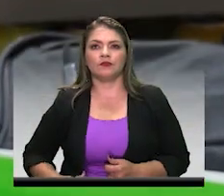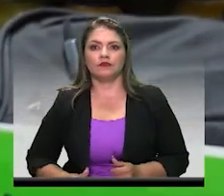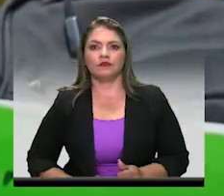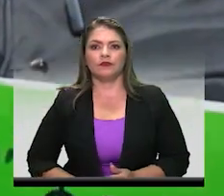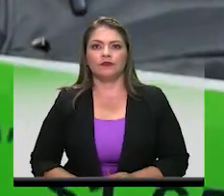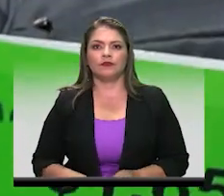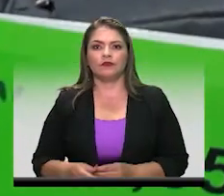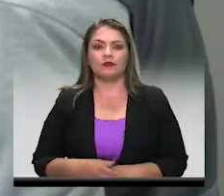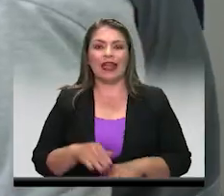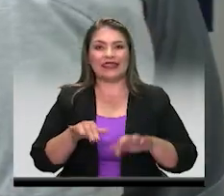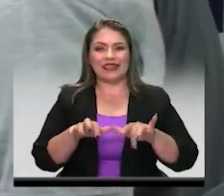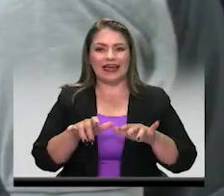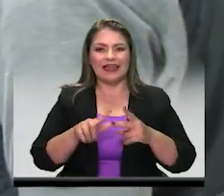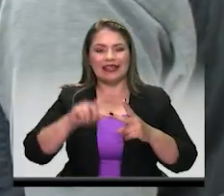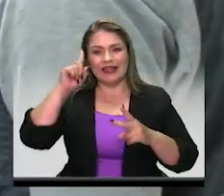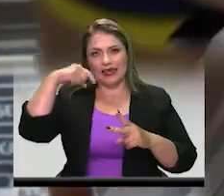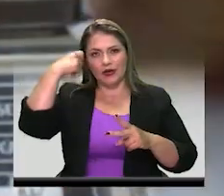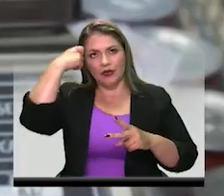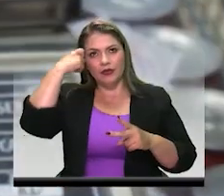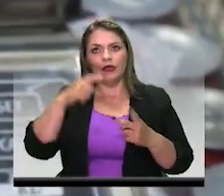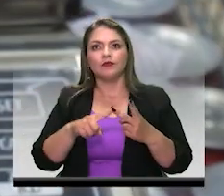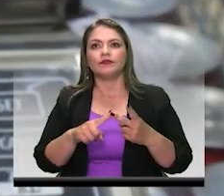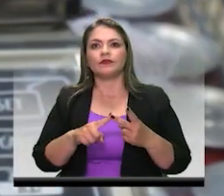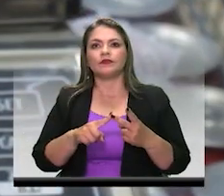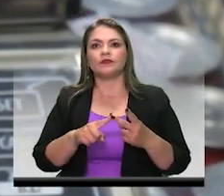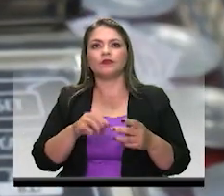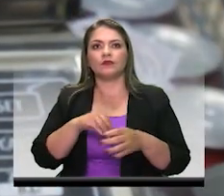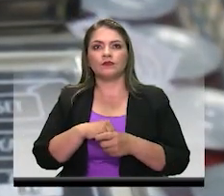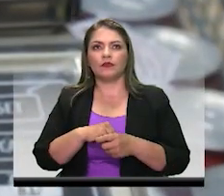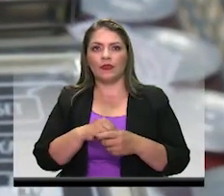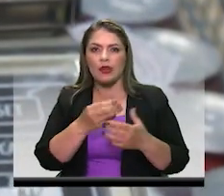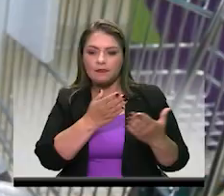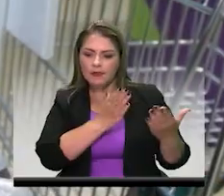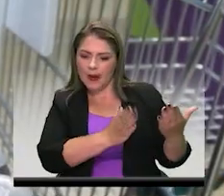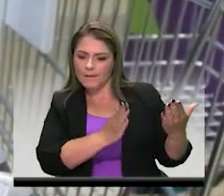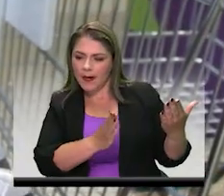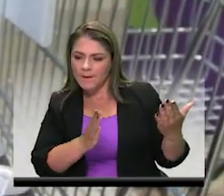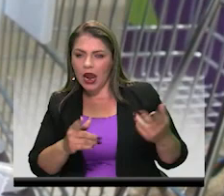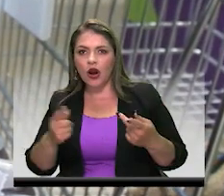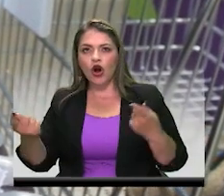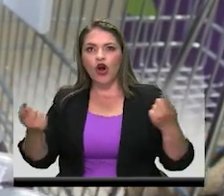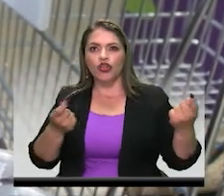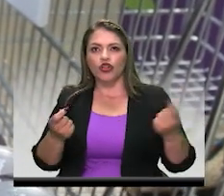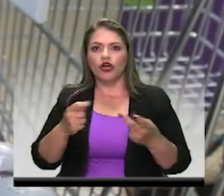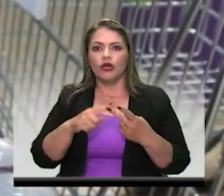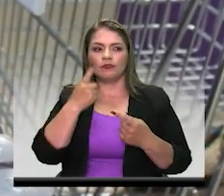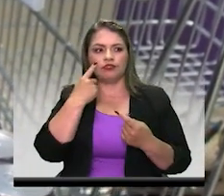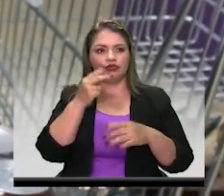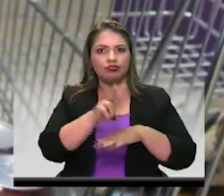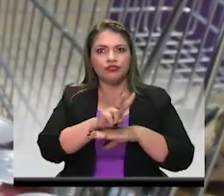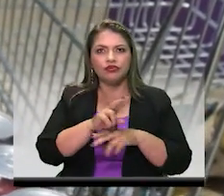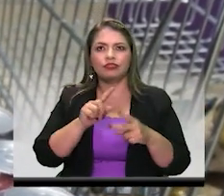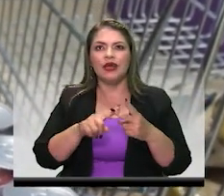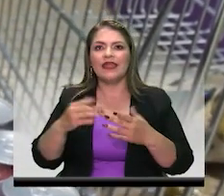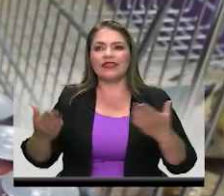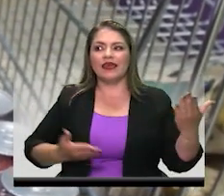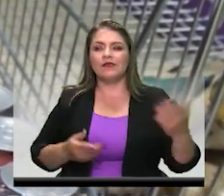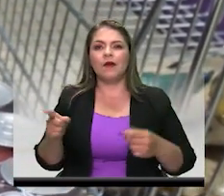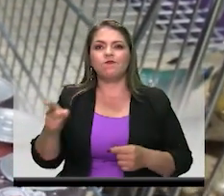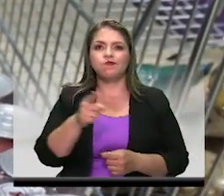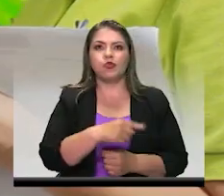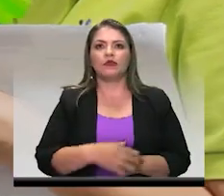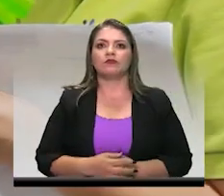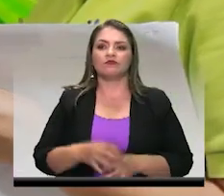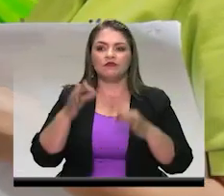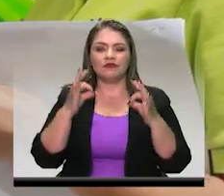Desde la Secretaría de Gobierno, a través de operativos de inspección, vigilancia y control en los establecimientos comerciales, garantizamos